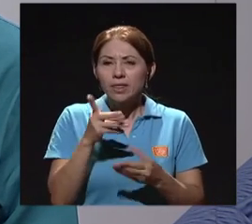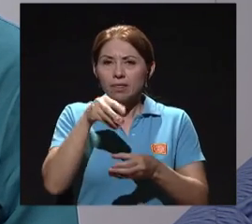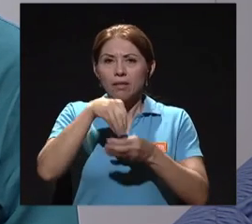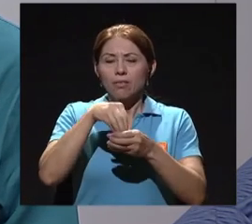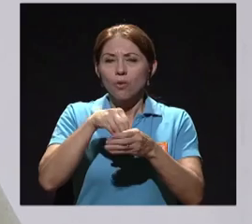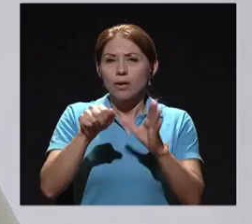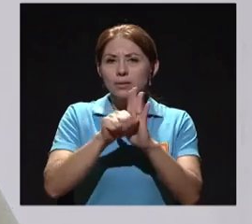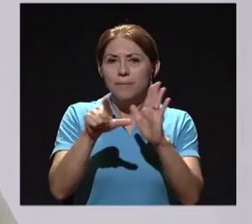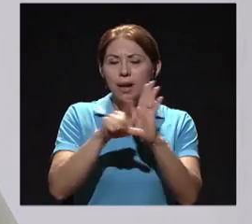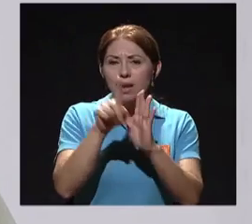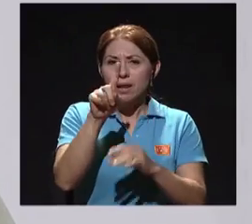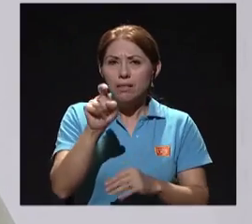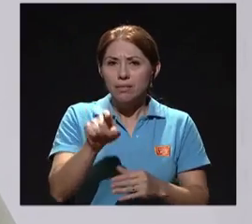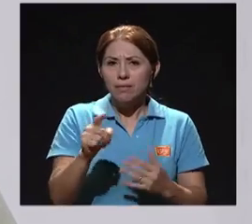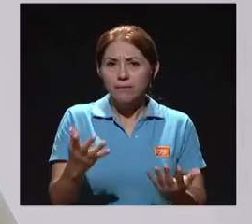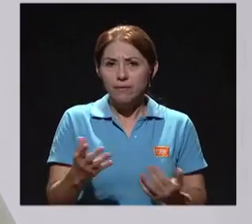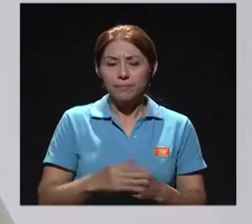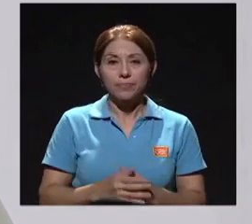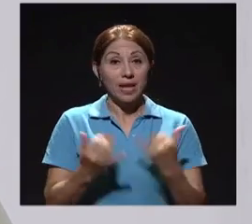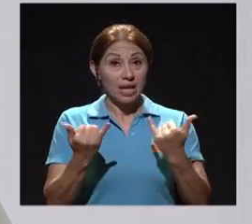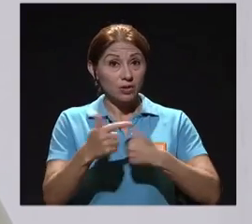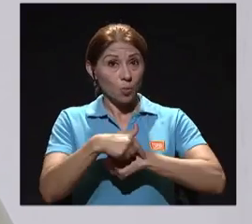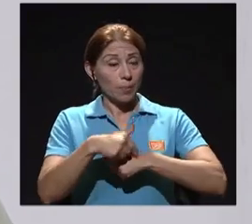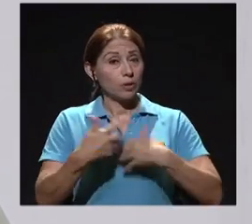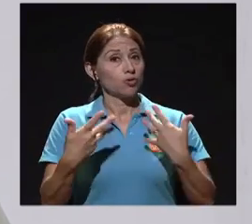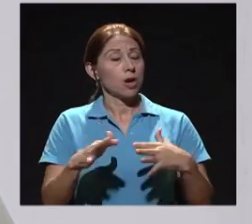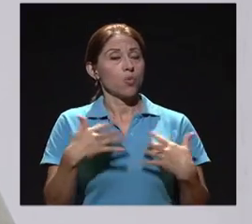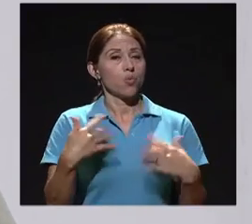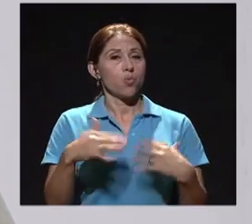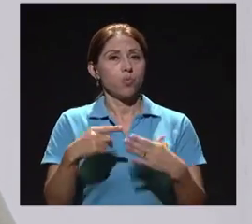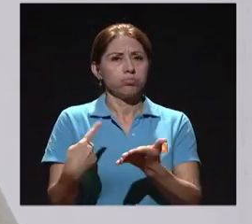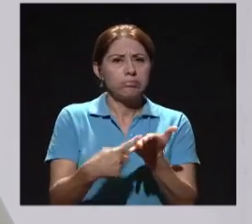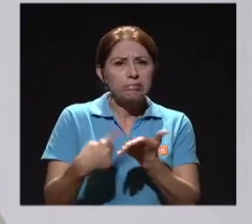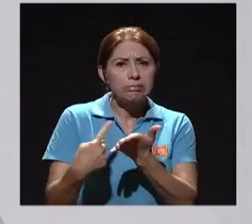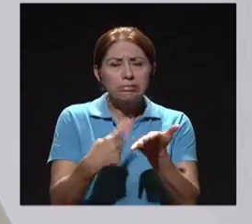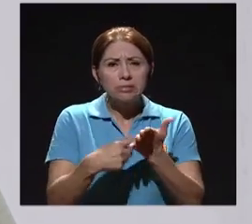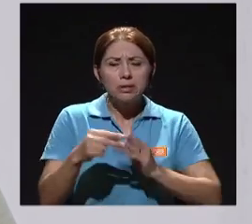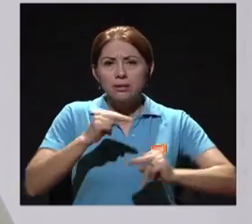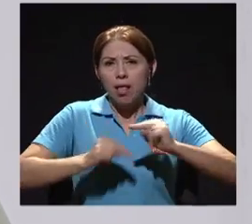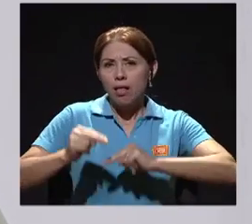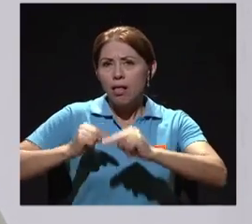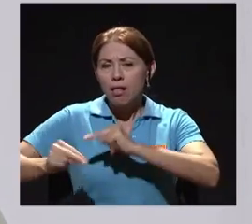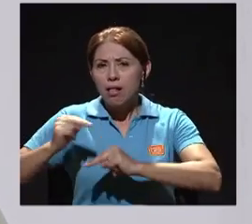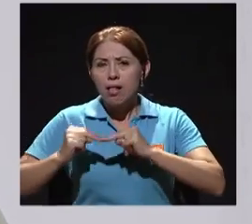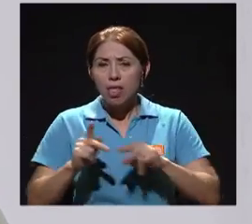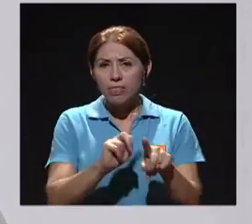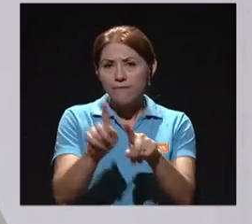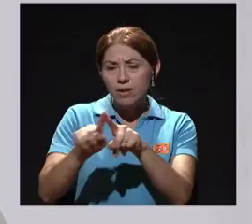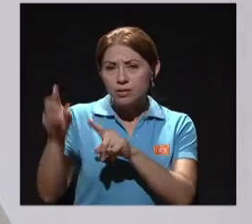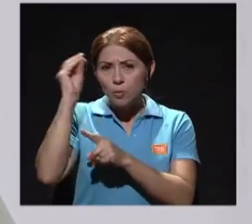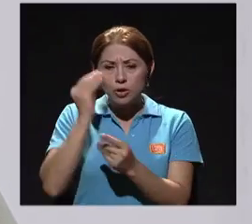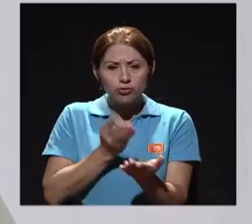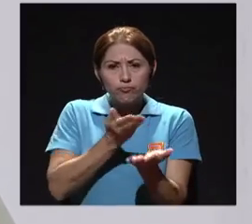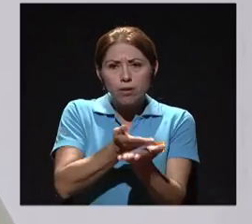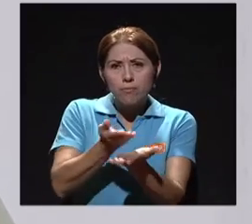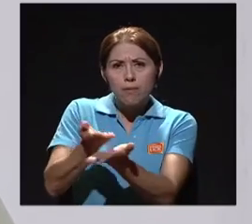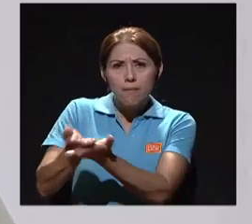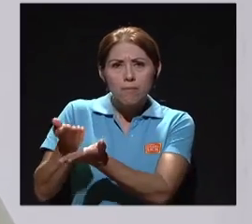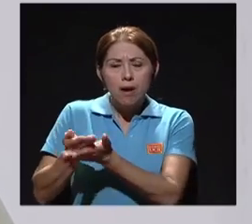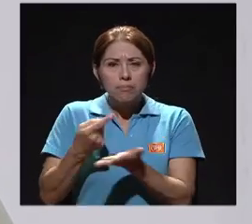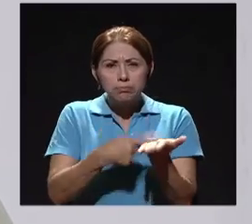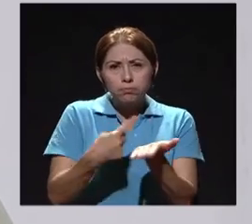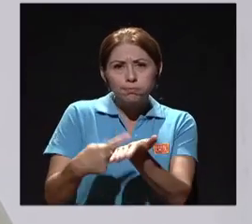legislativa están dándose en estos momentos negociaciones muy fuertes hay varias posiciones que se están presentando hay